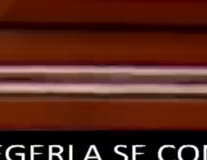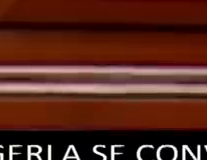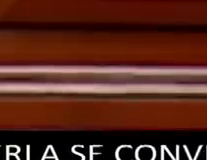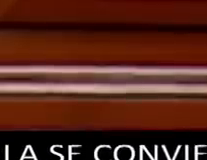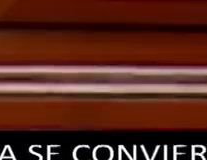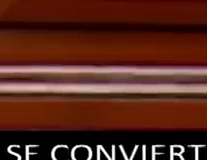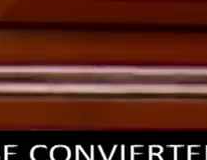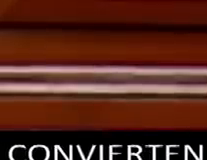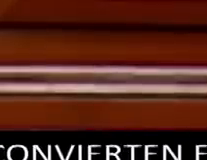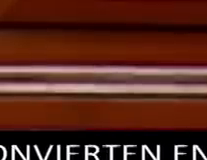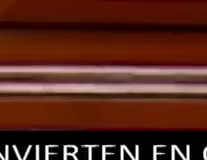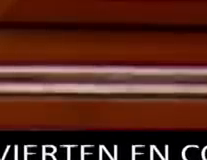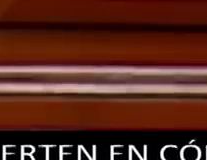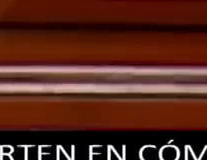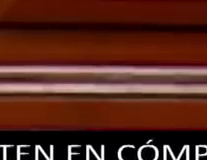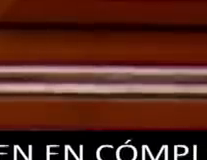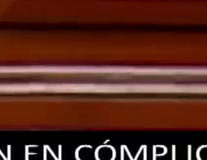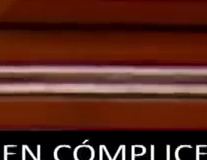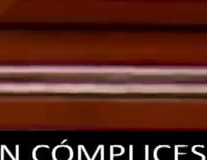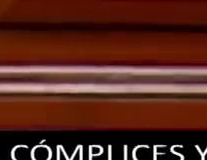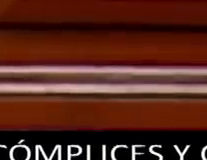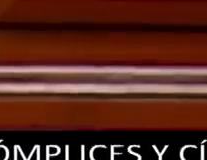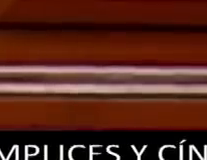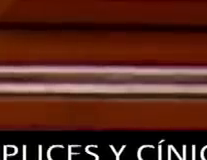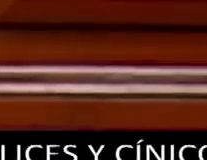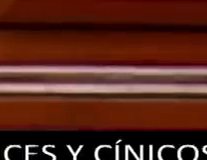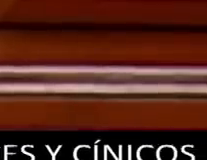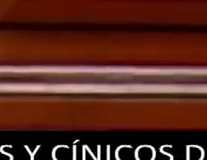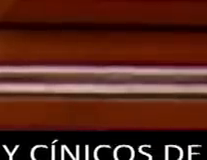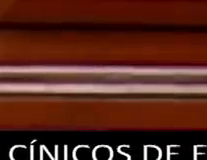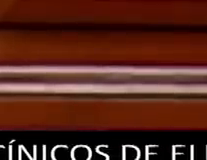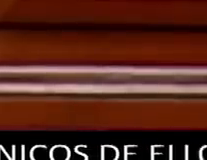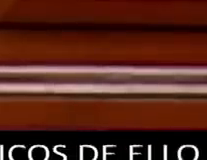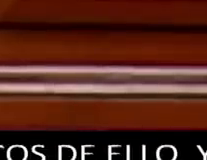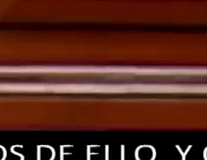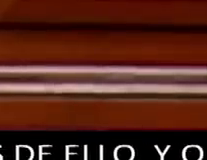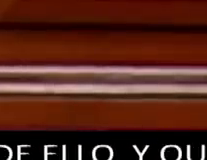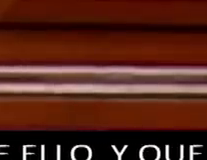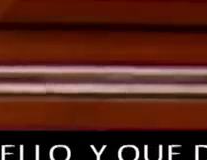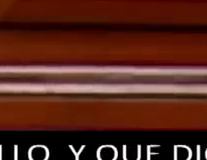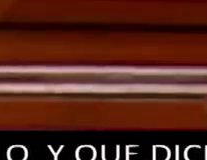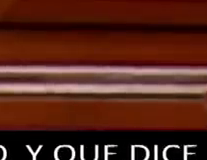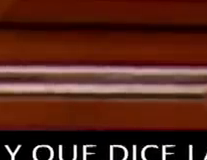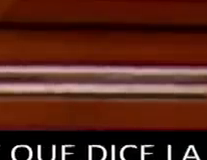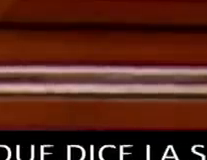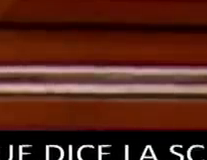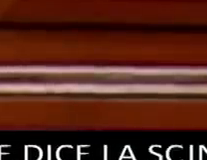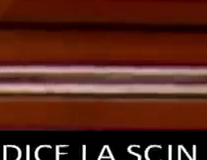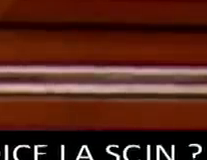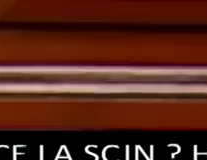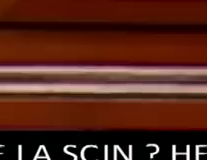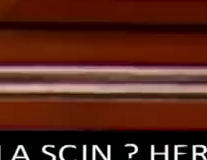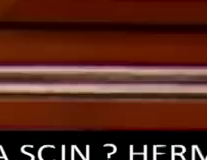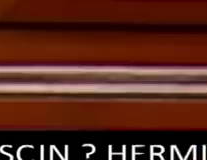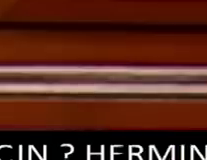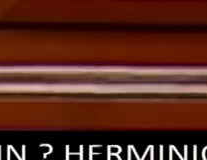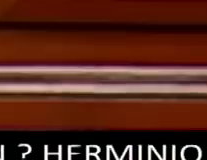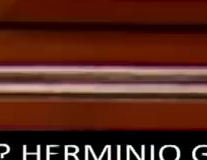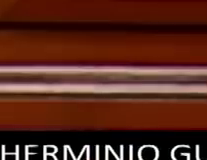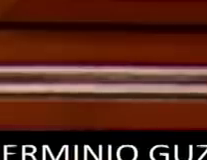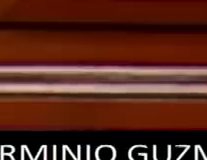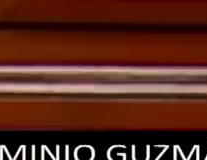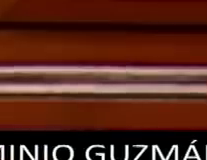preliminar diciendo prácticamente que acá, bueno, lo único bueno de ese informe era que decían que